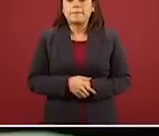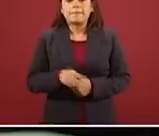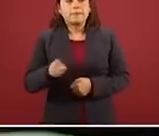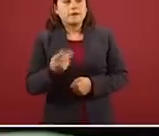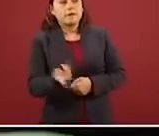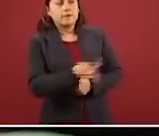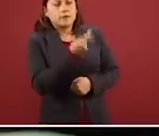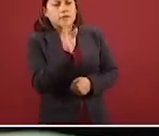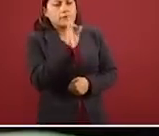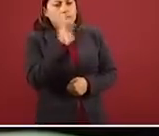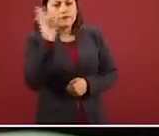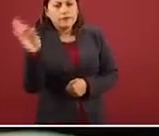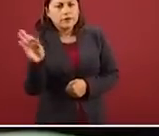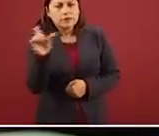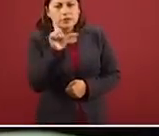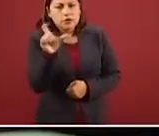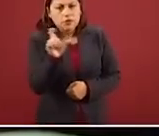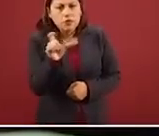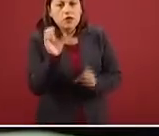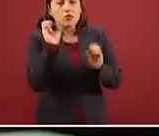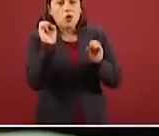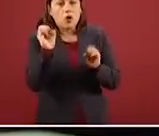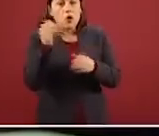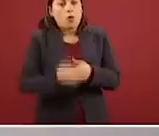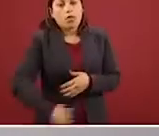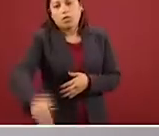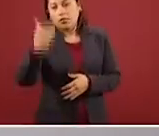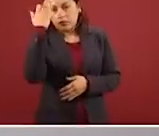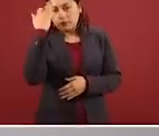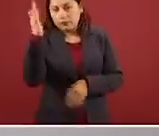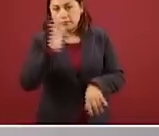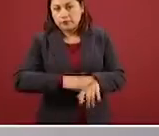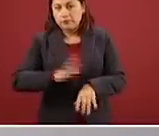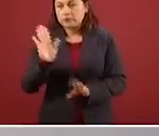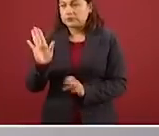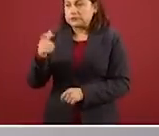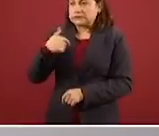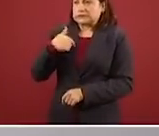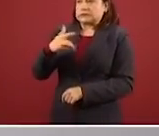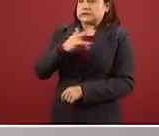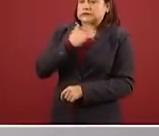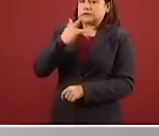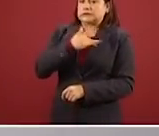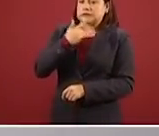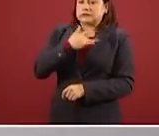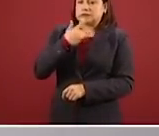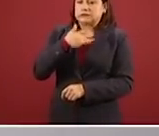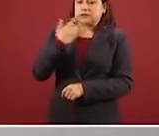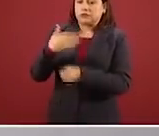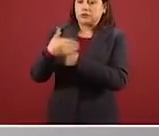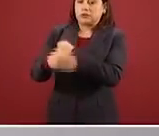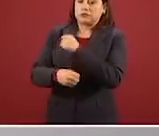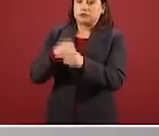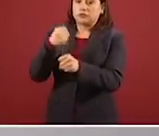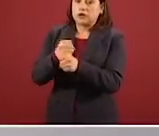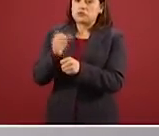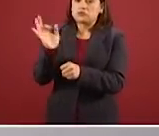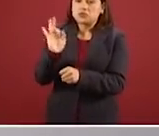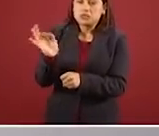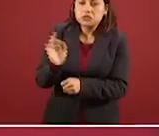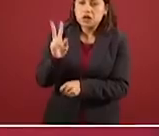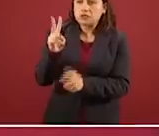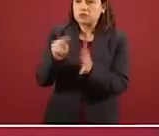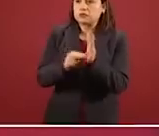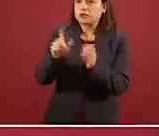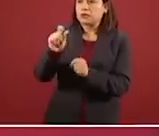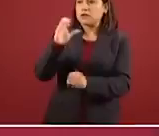que entra o va a tardar más? Pues yo pienso que ya el año próximo, a finales, ya